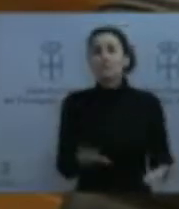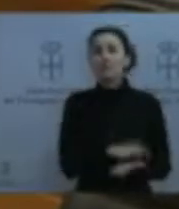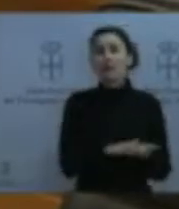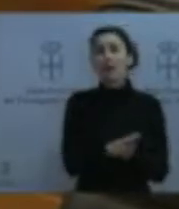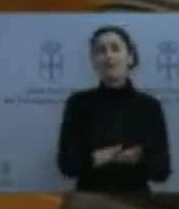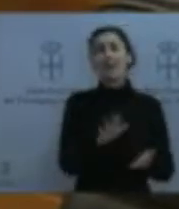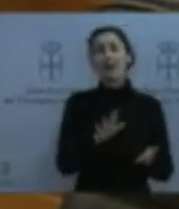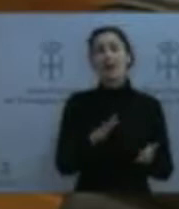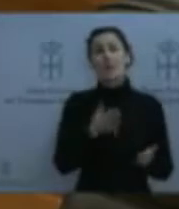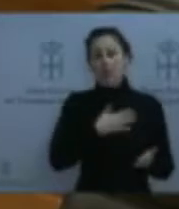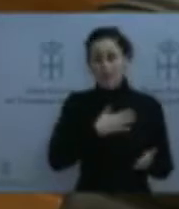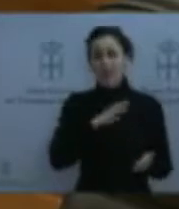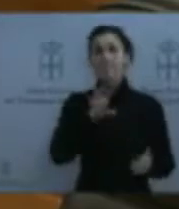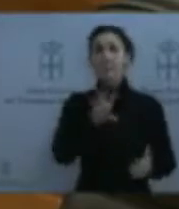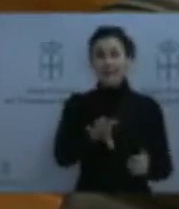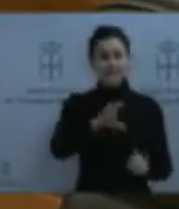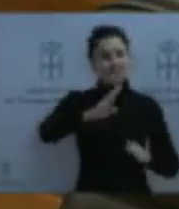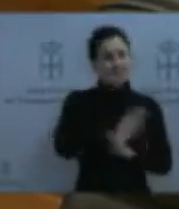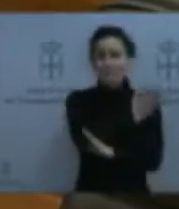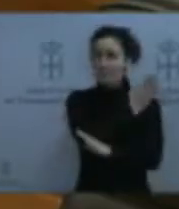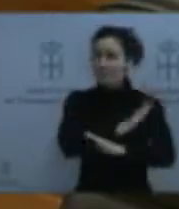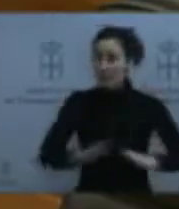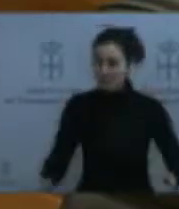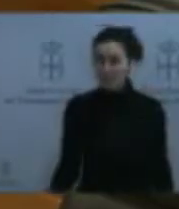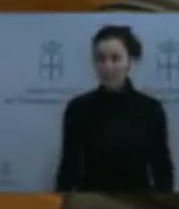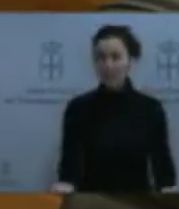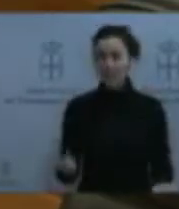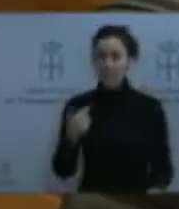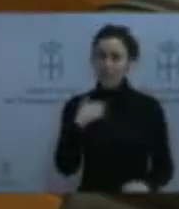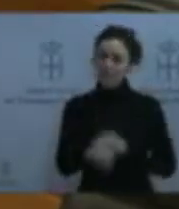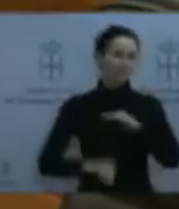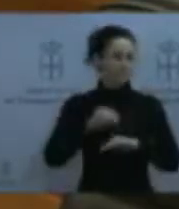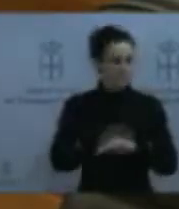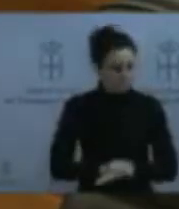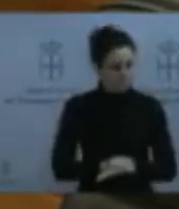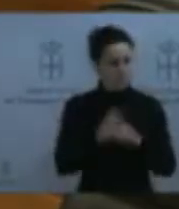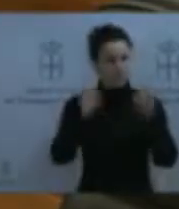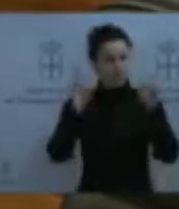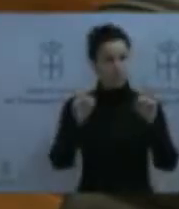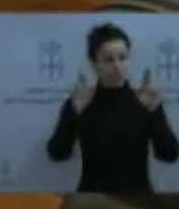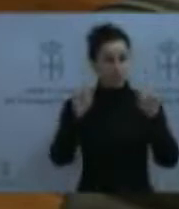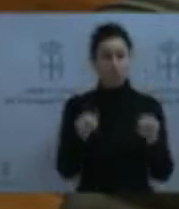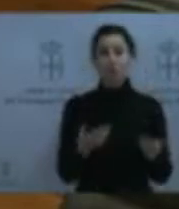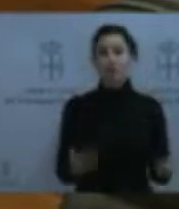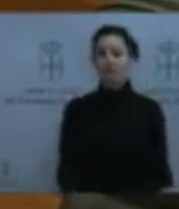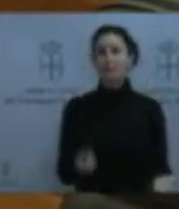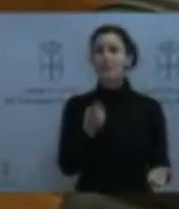Por lo tanto, yo la tomé al pie de la letra, puesto que está entrecomillada, y usted dice que está citada en el proyecto. Punto primero.